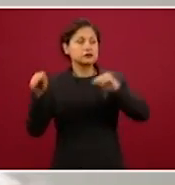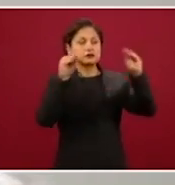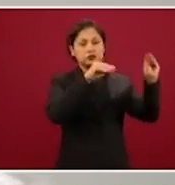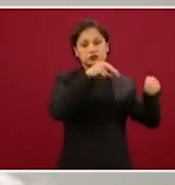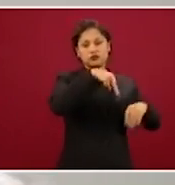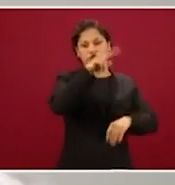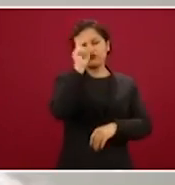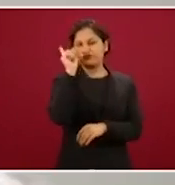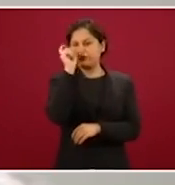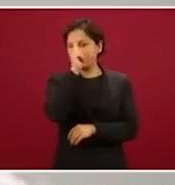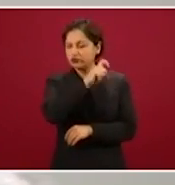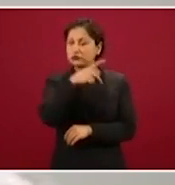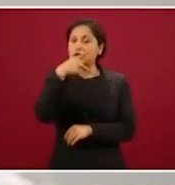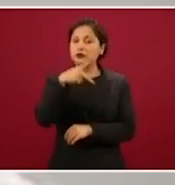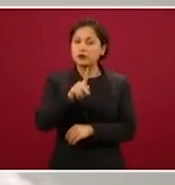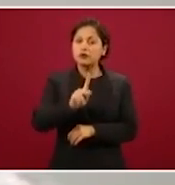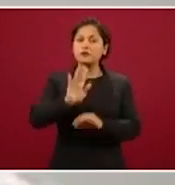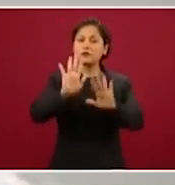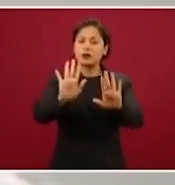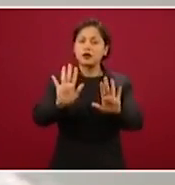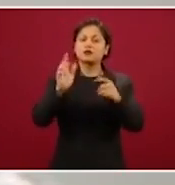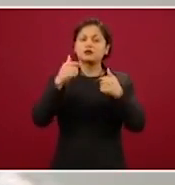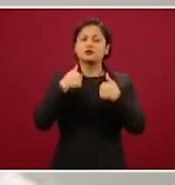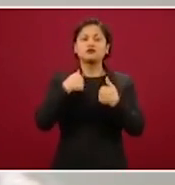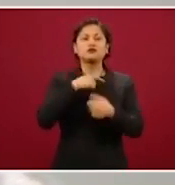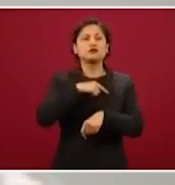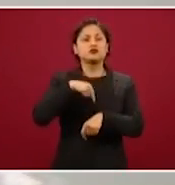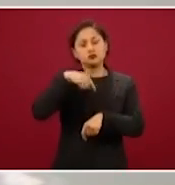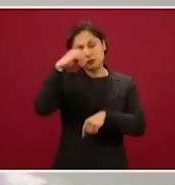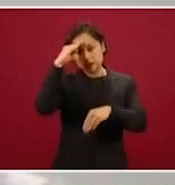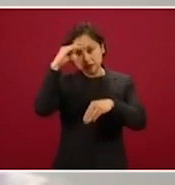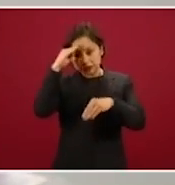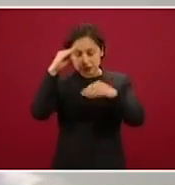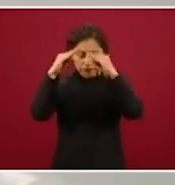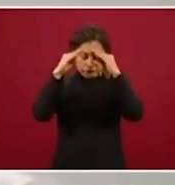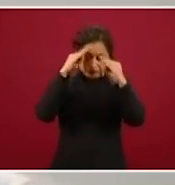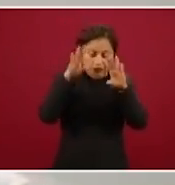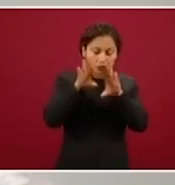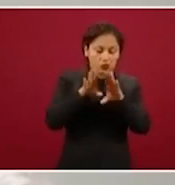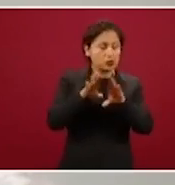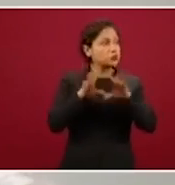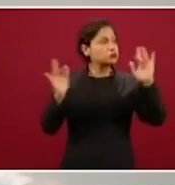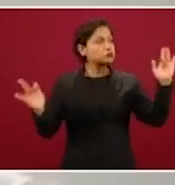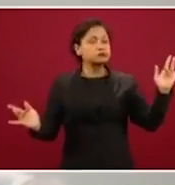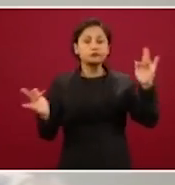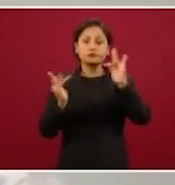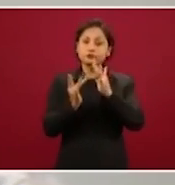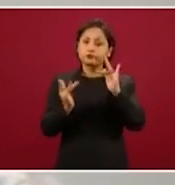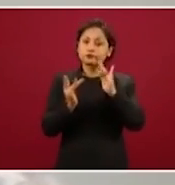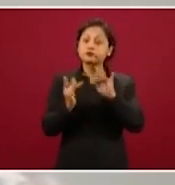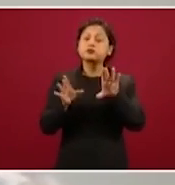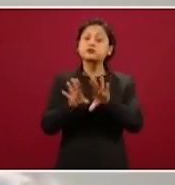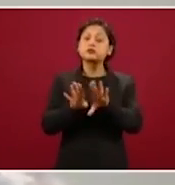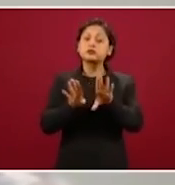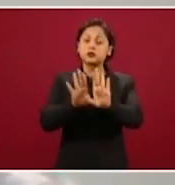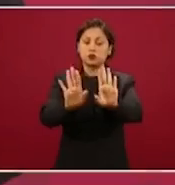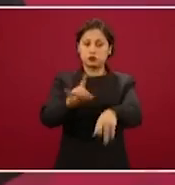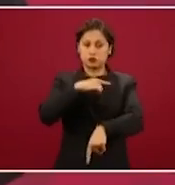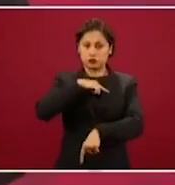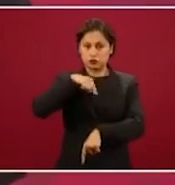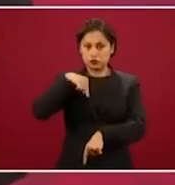tenemos posibilidad. Es un asunto de comunicación y vamos a estar atentos